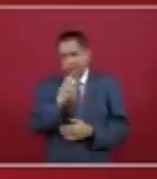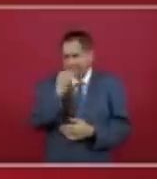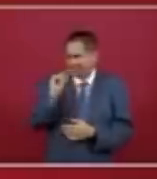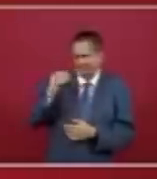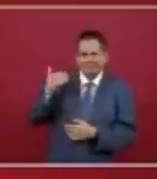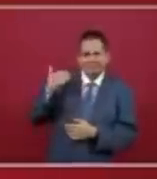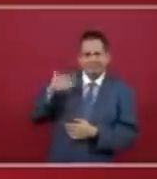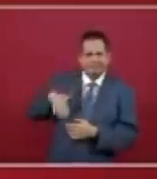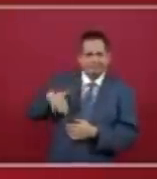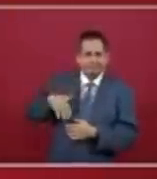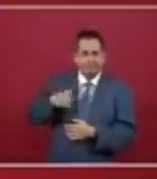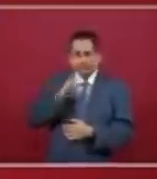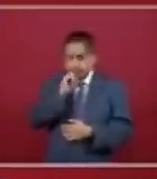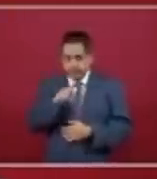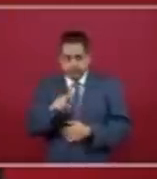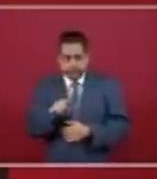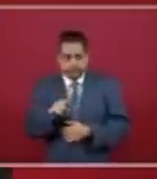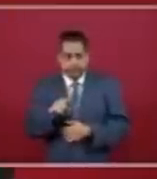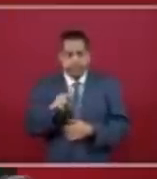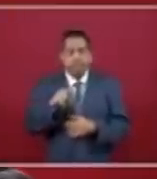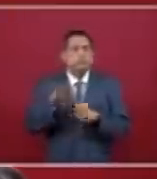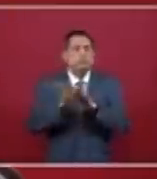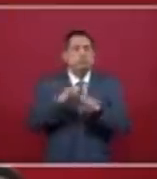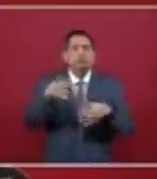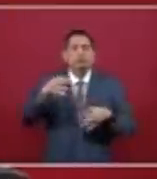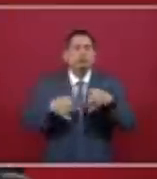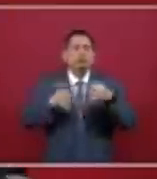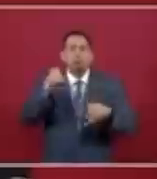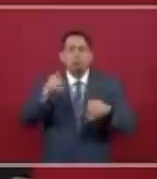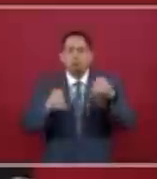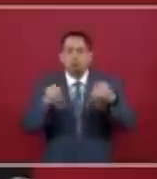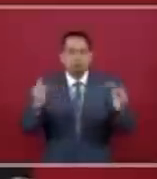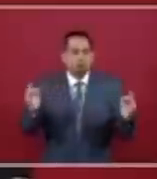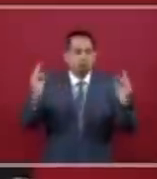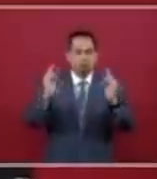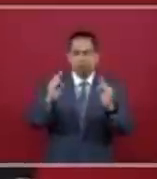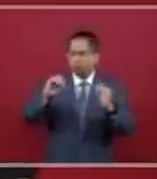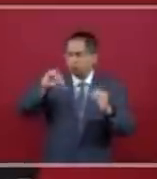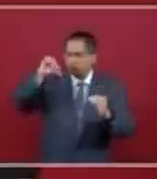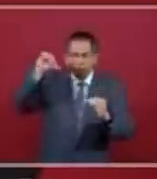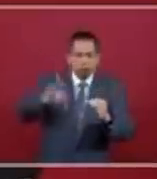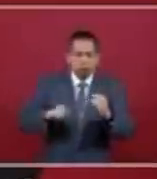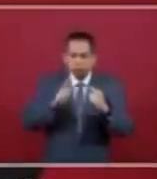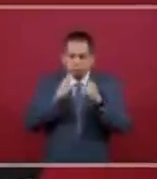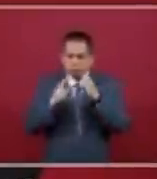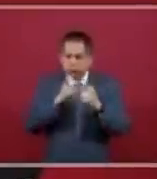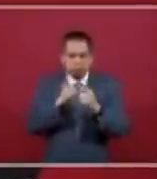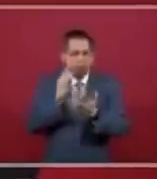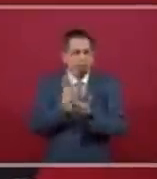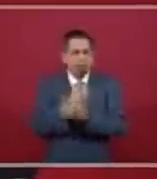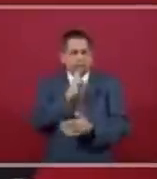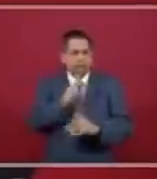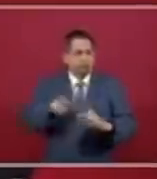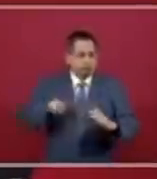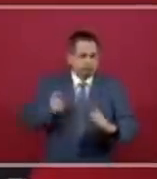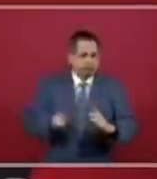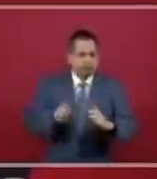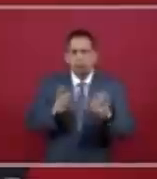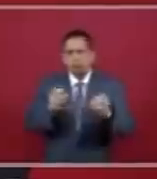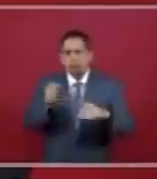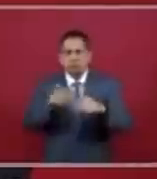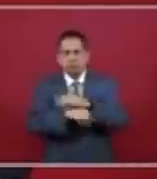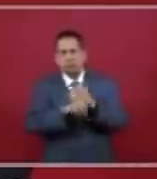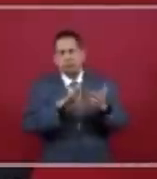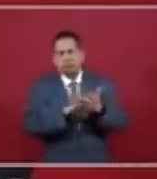reciente, de acuerdo con el sistema oral y también con la ley de ejecución penal, de ejecución penal. En